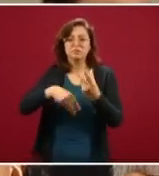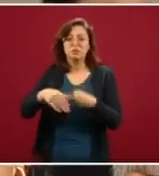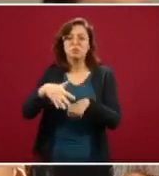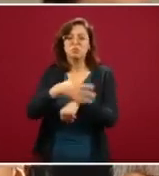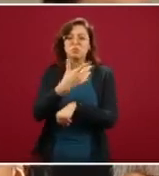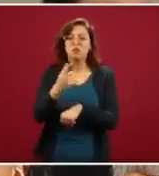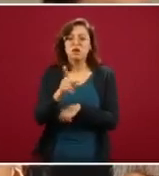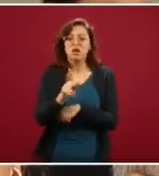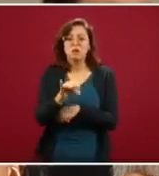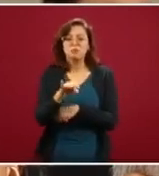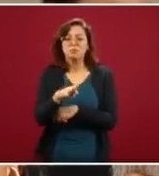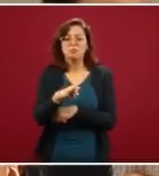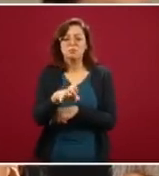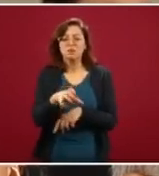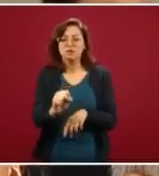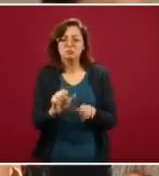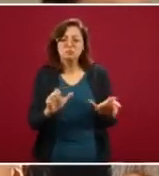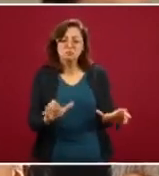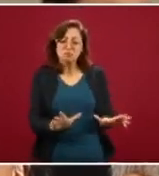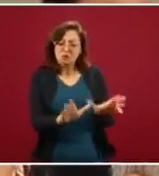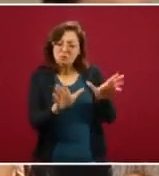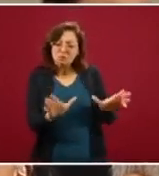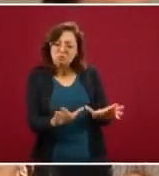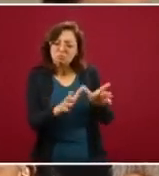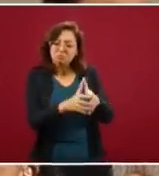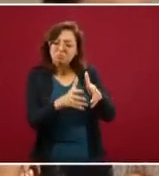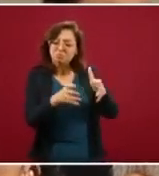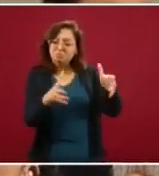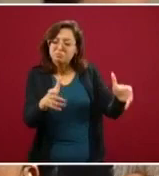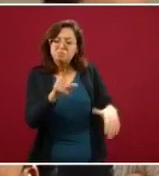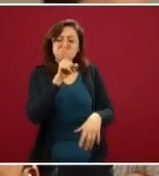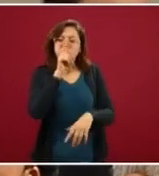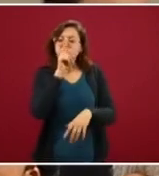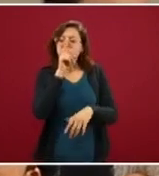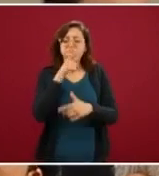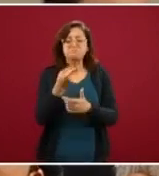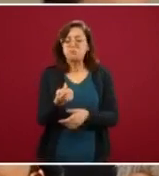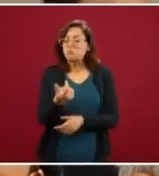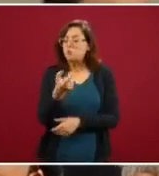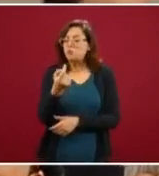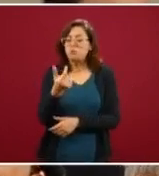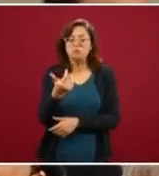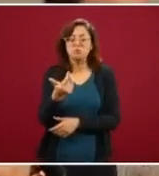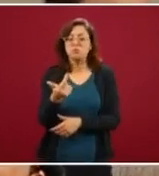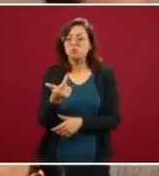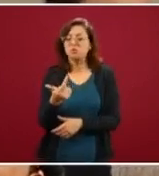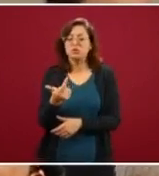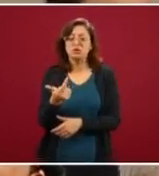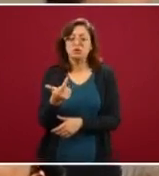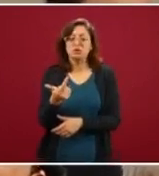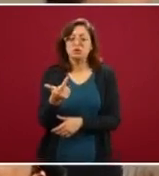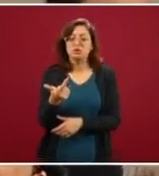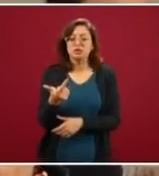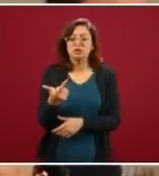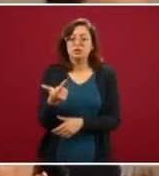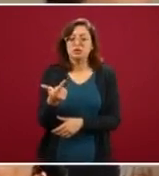han venido, nos han dicho, igual que otras administraciones, pero no se ve un efecto, como dice el presidente, un trabajo abajo, un